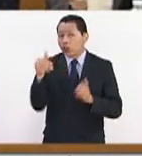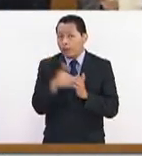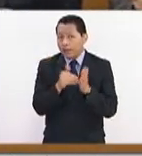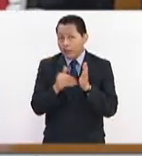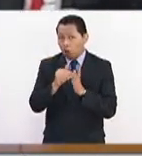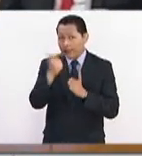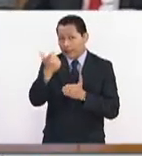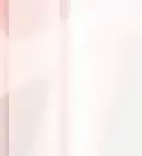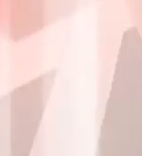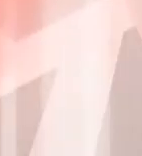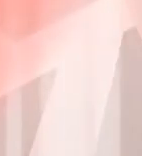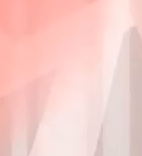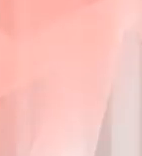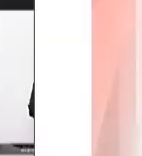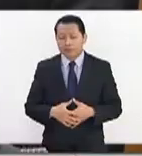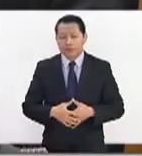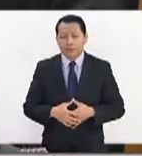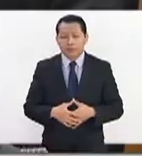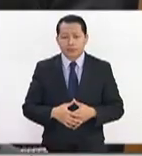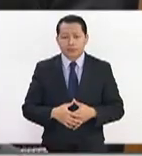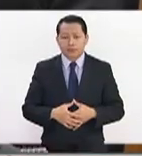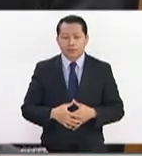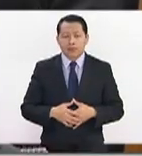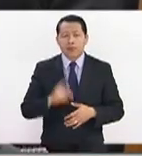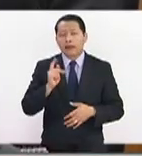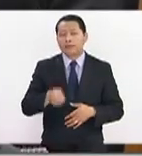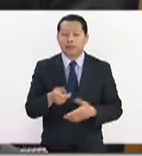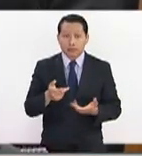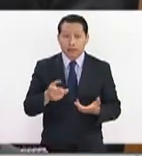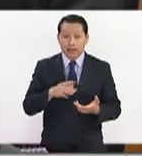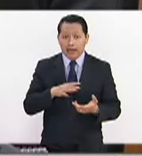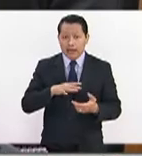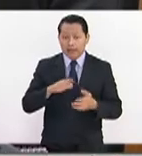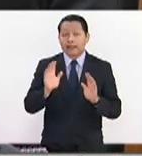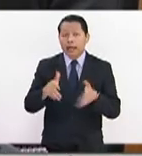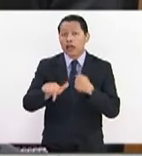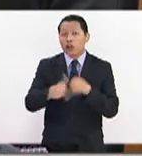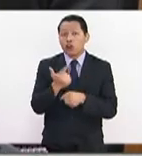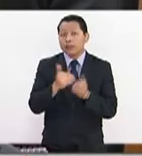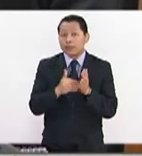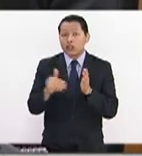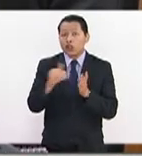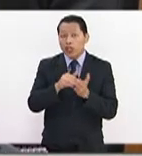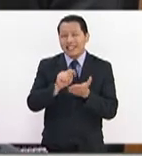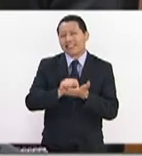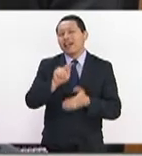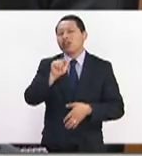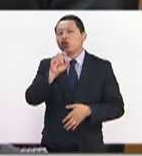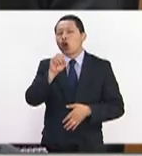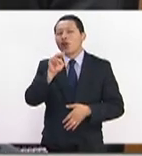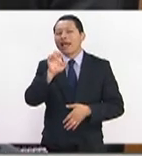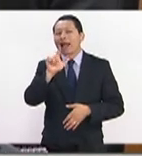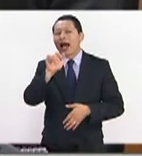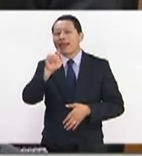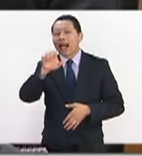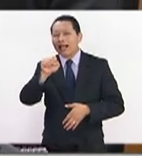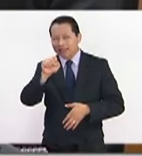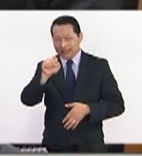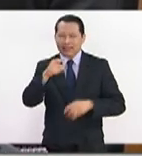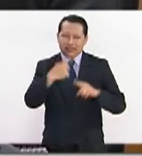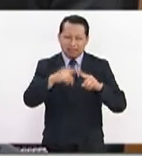de pesos. Llevamos más de 2 millones de toneladas de escombros y